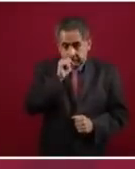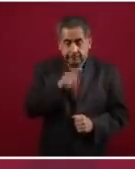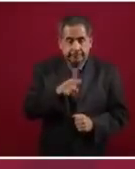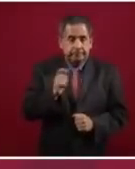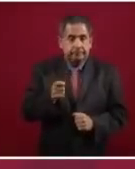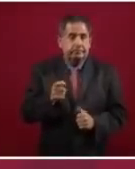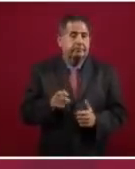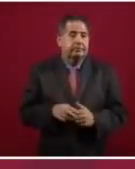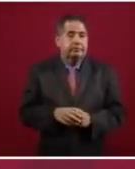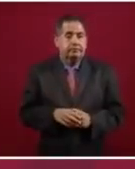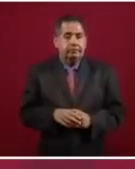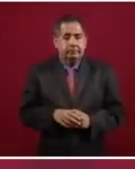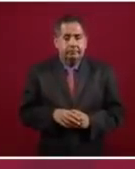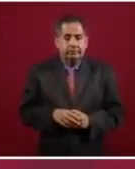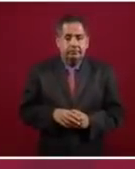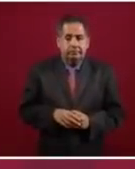que